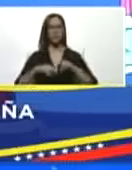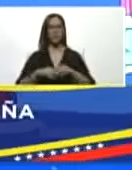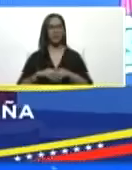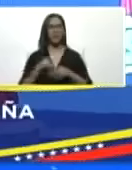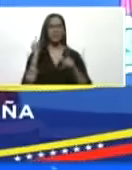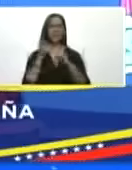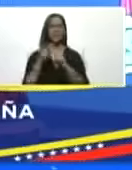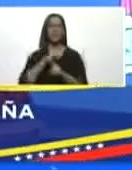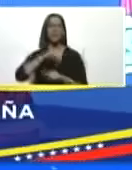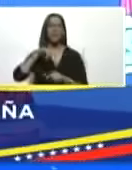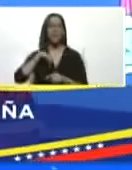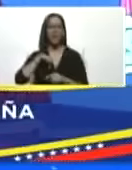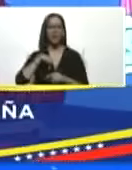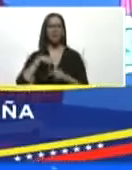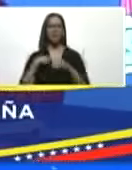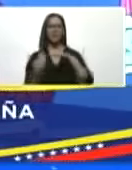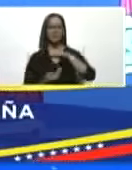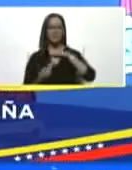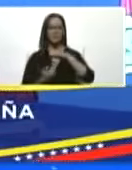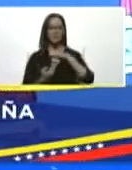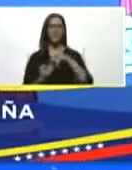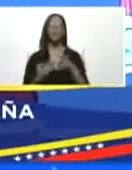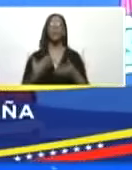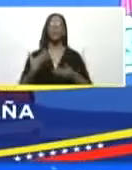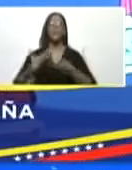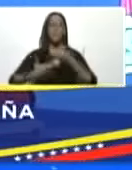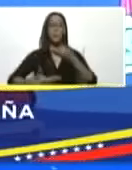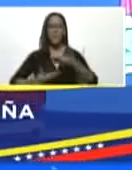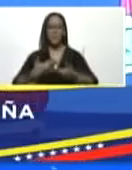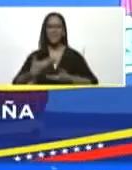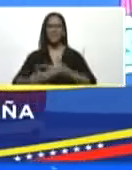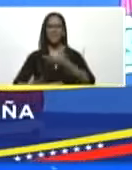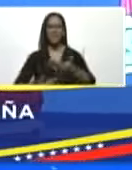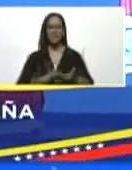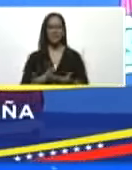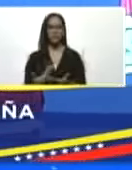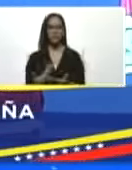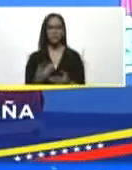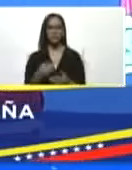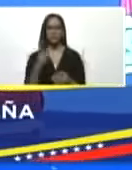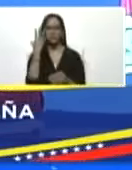desde nuestras raíces un proceso envidiable,